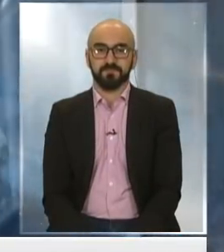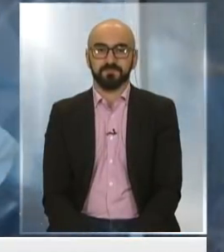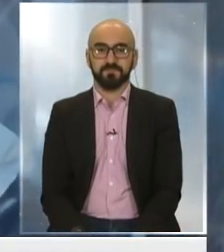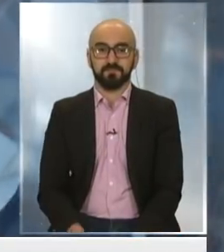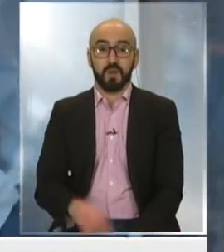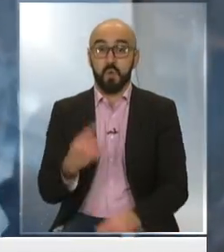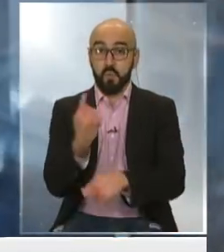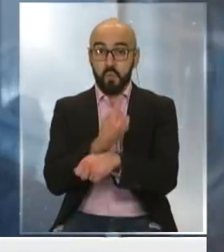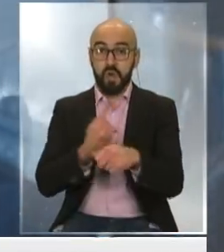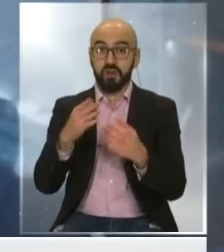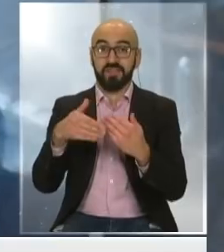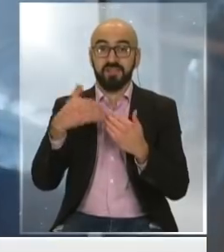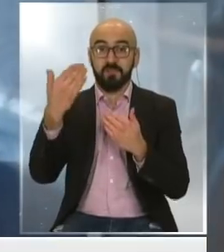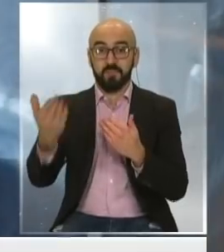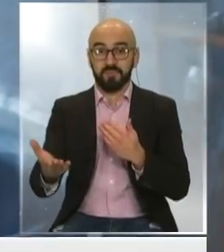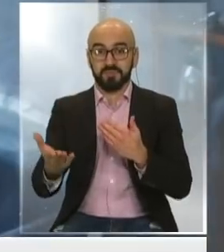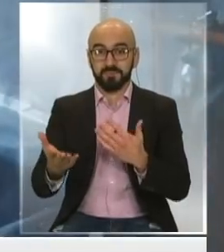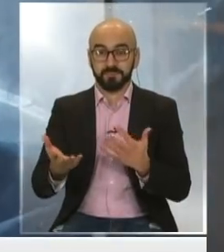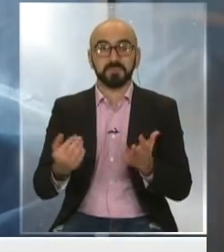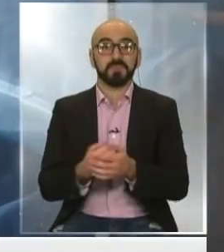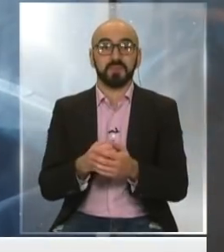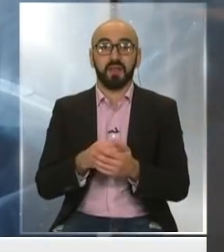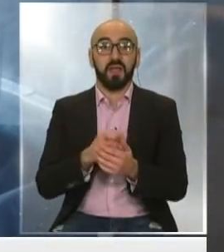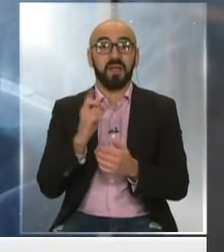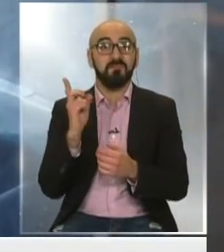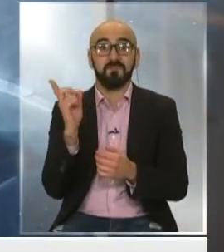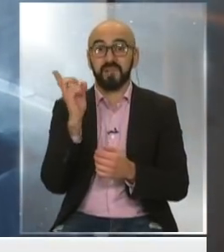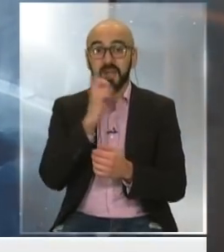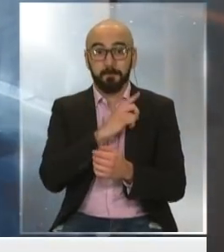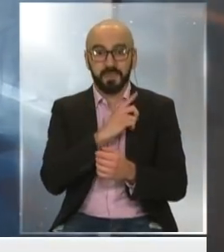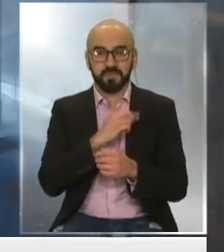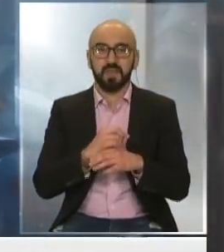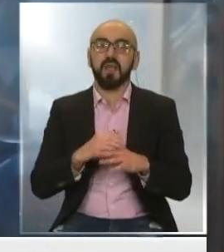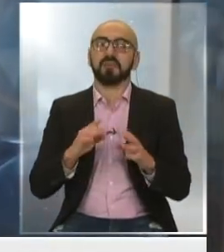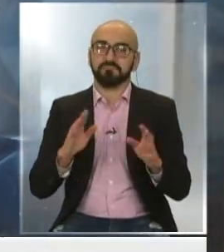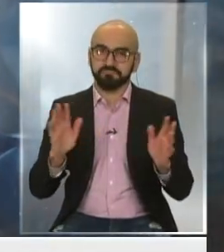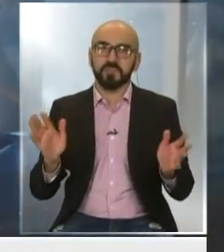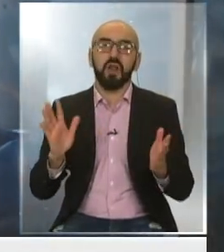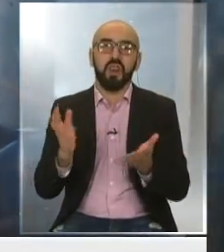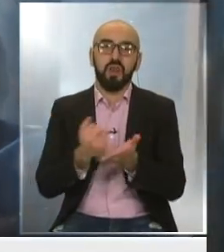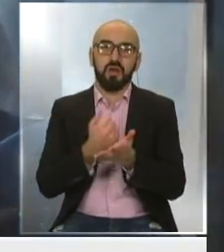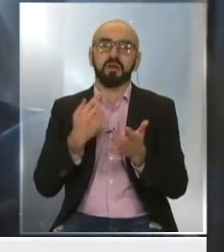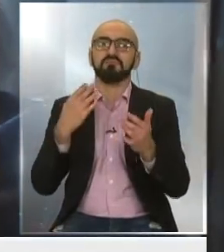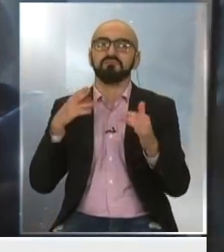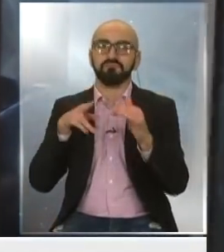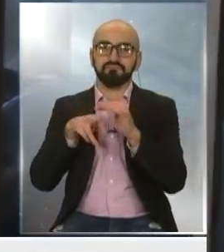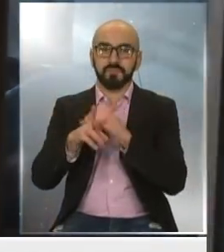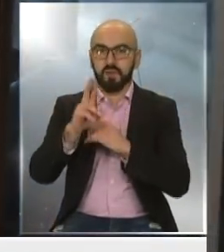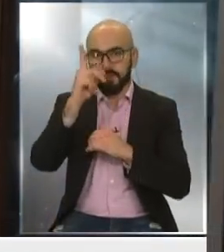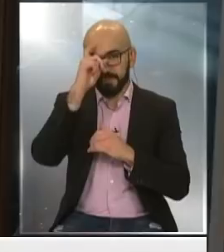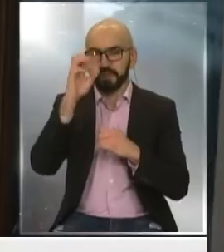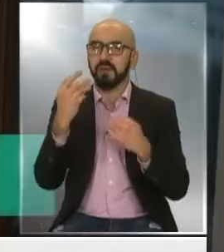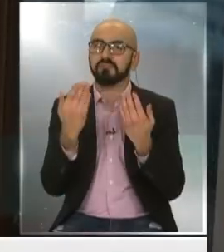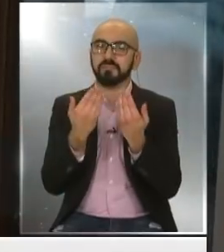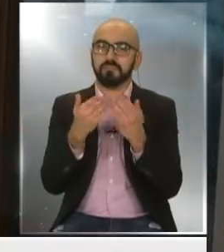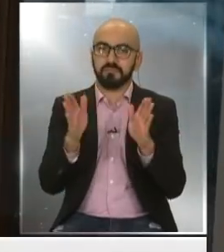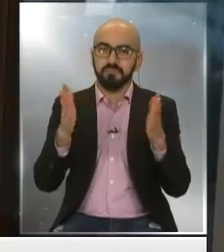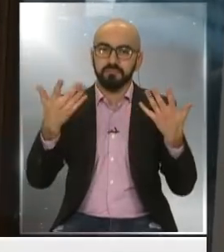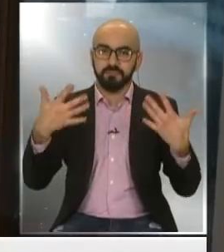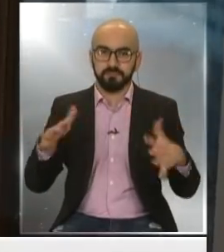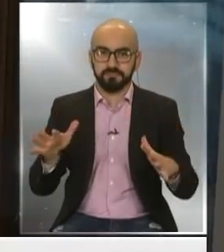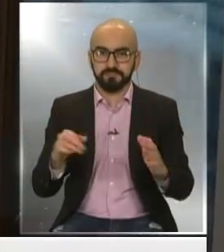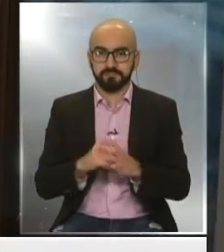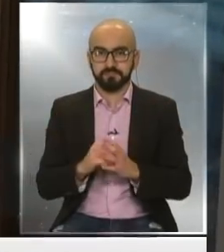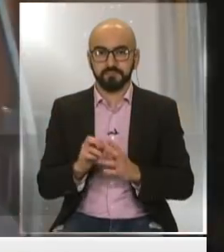Luego de una hora, finalmente, este hombre logra ingresar al hospital, donde se ha generado un nuevo cupo. En el intro, así